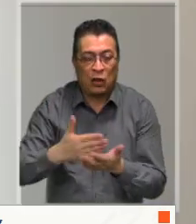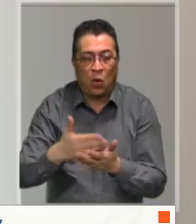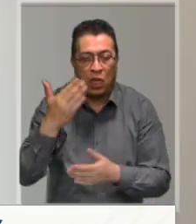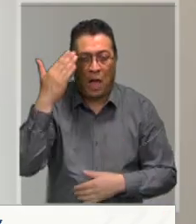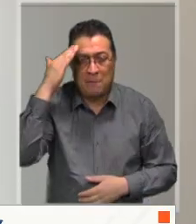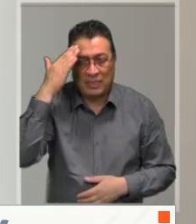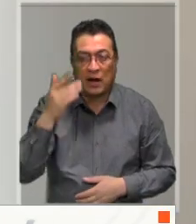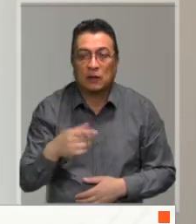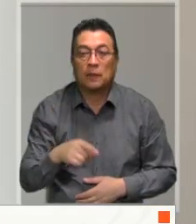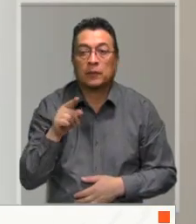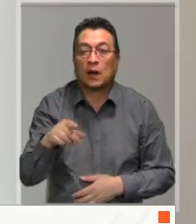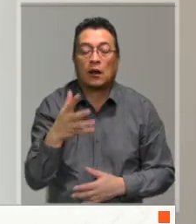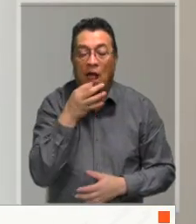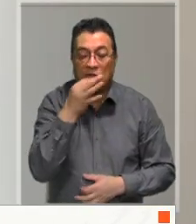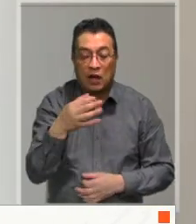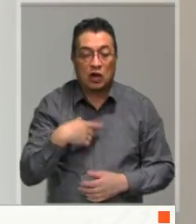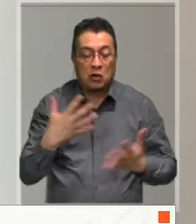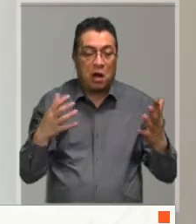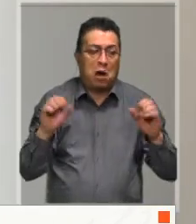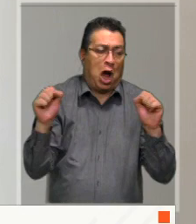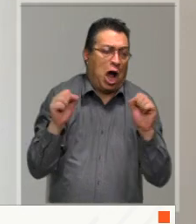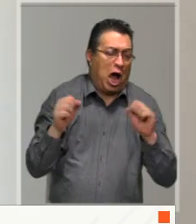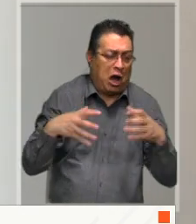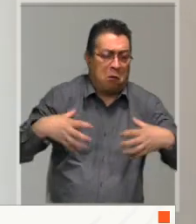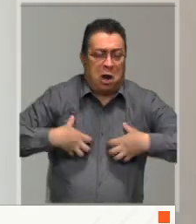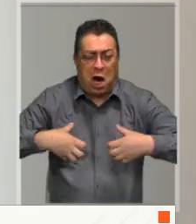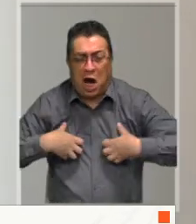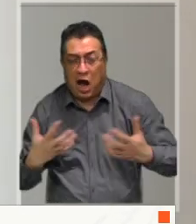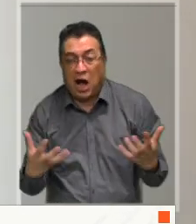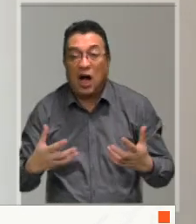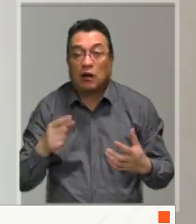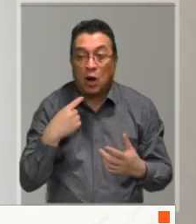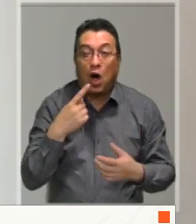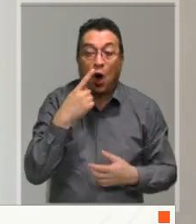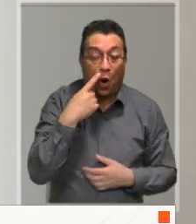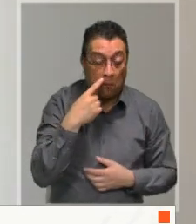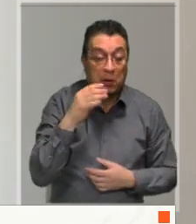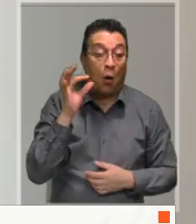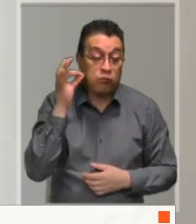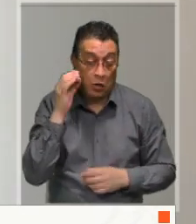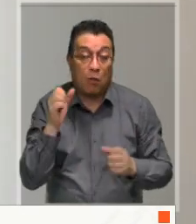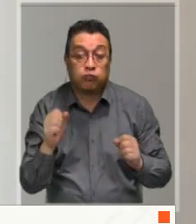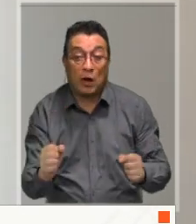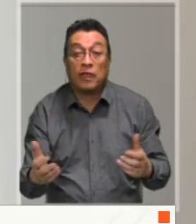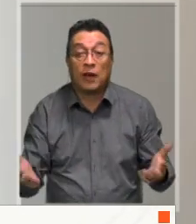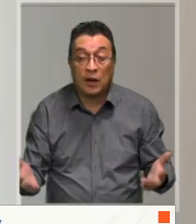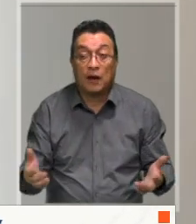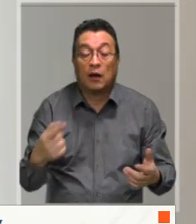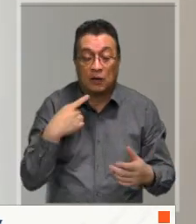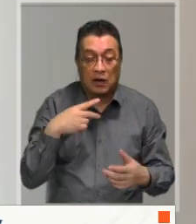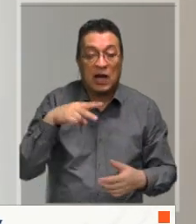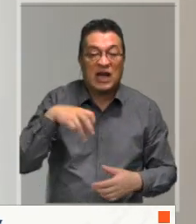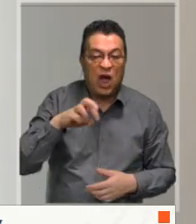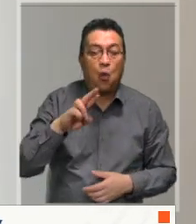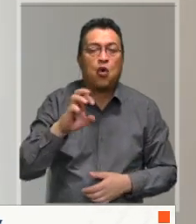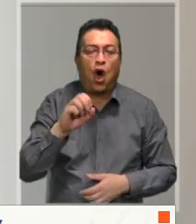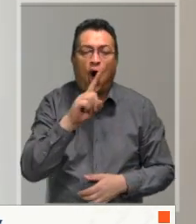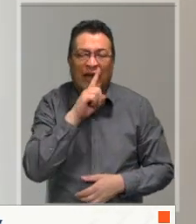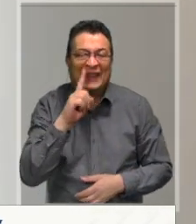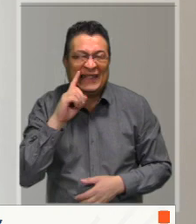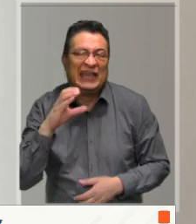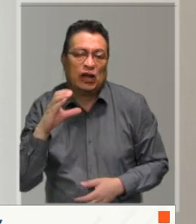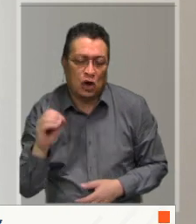como la idea de que si uno es histérica o histérico que también se usa así hoy en día verdad un neurótica o neurótico